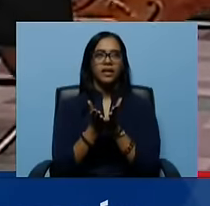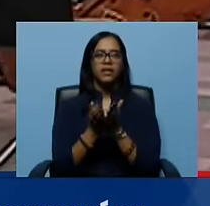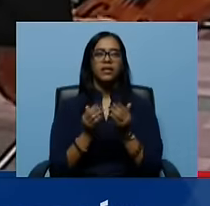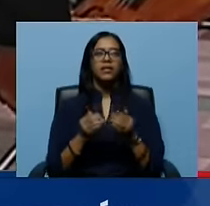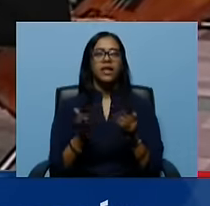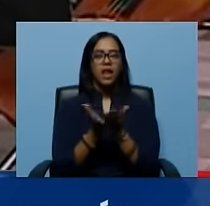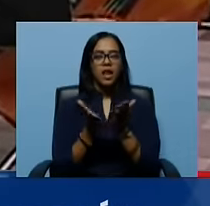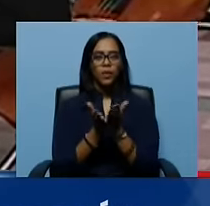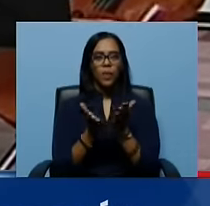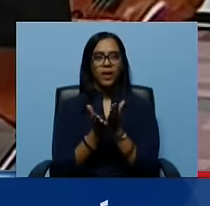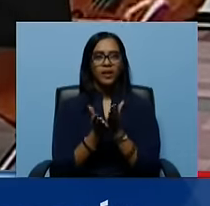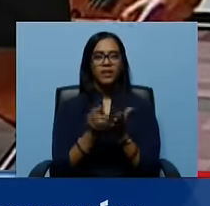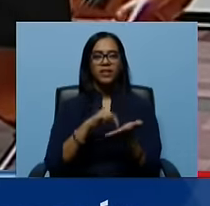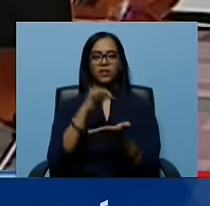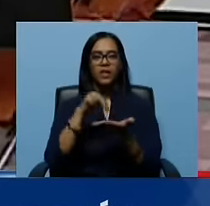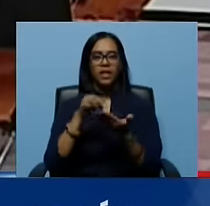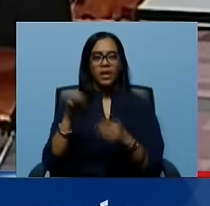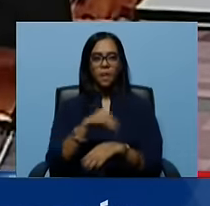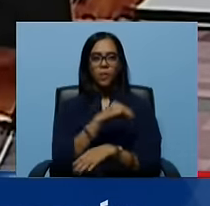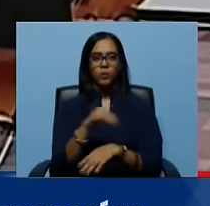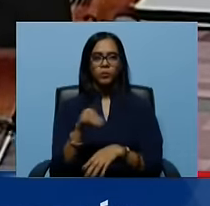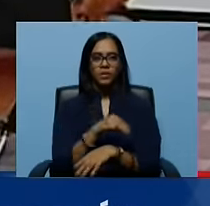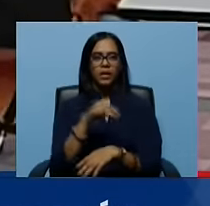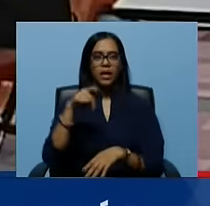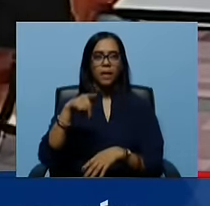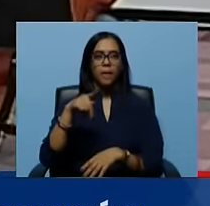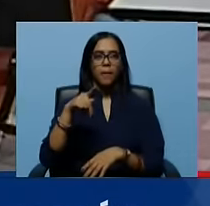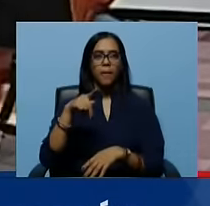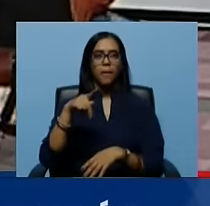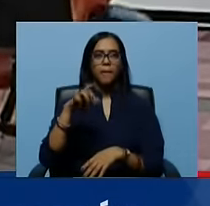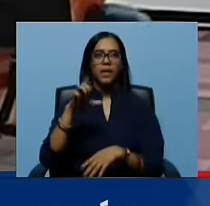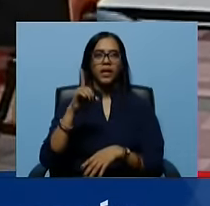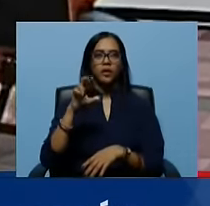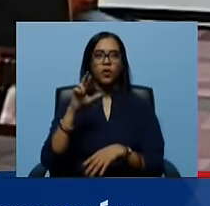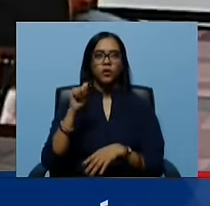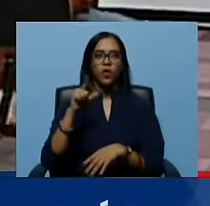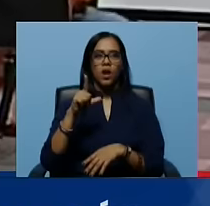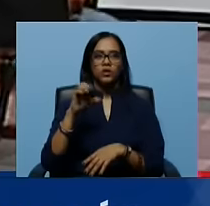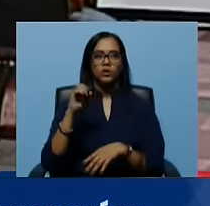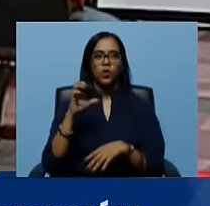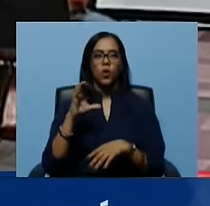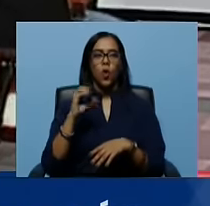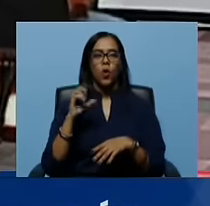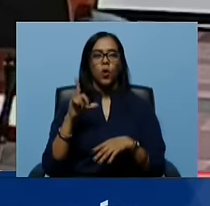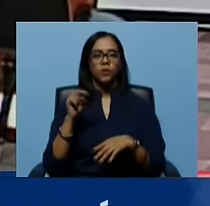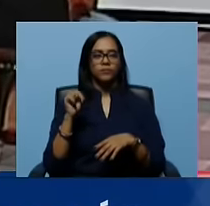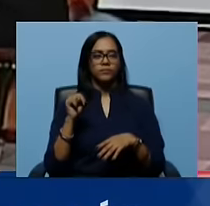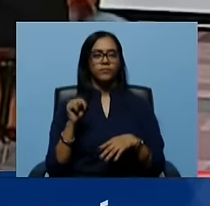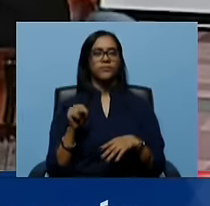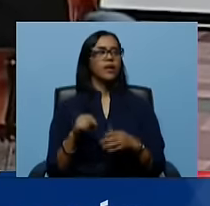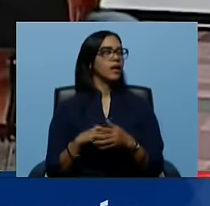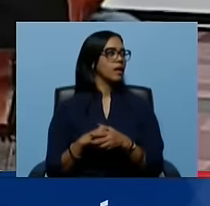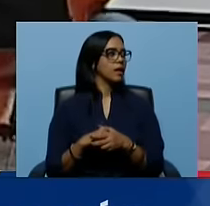Escuela Nacional de Música Pedro Nolasco Colón, en el marco de